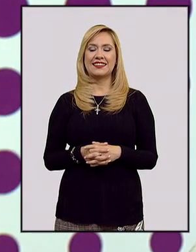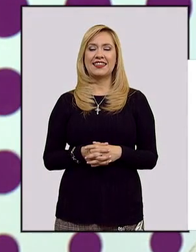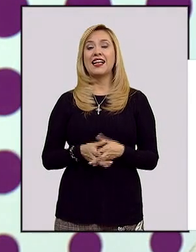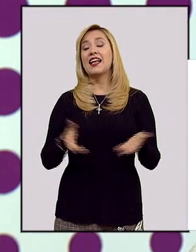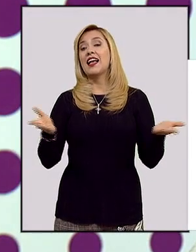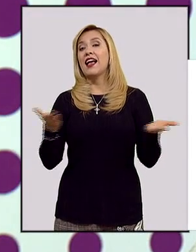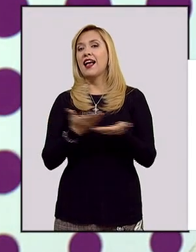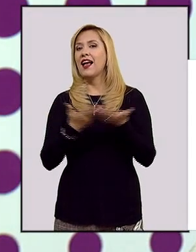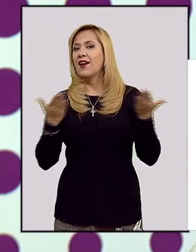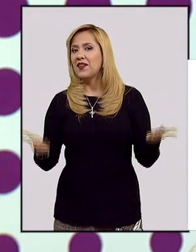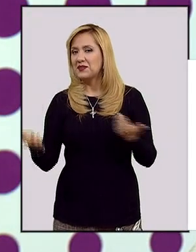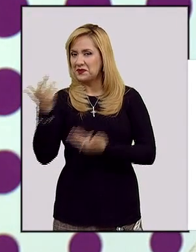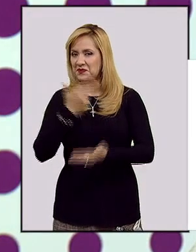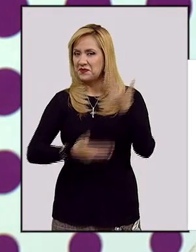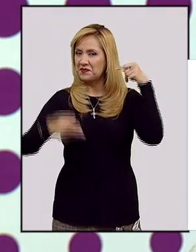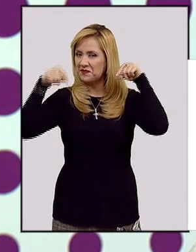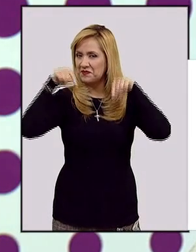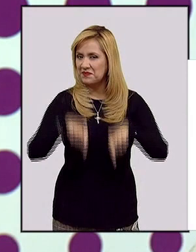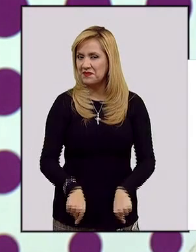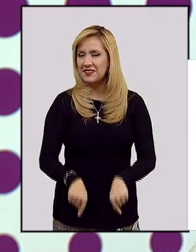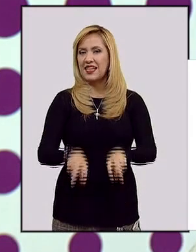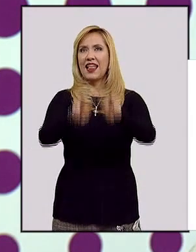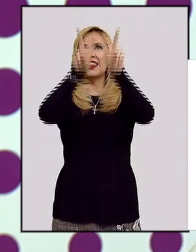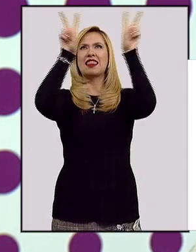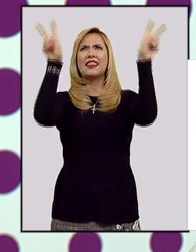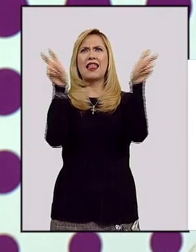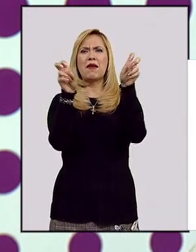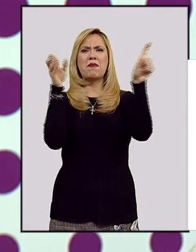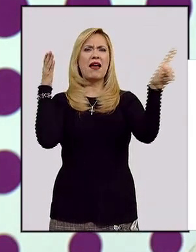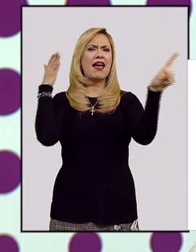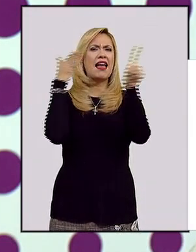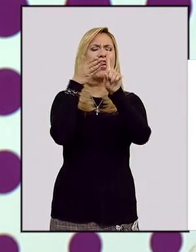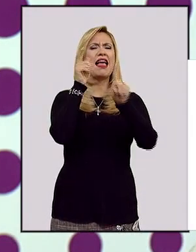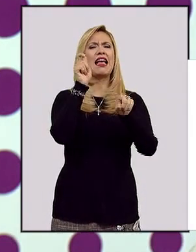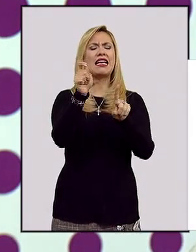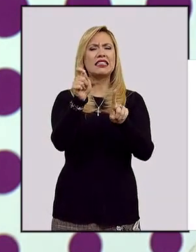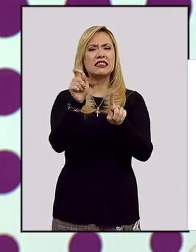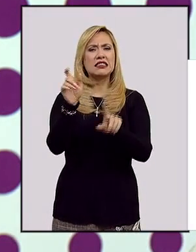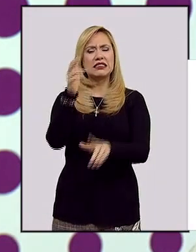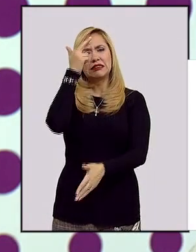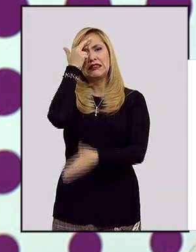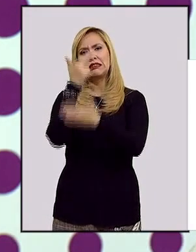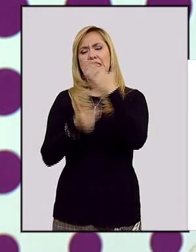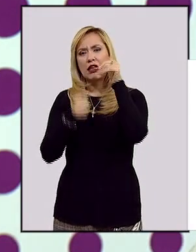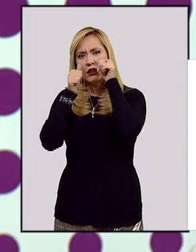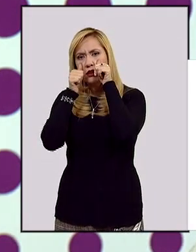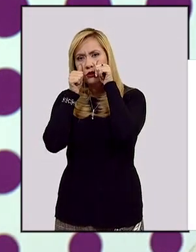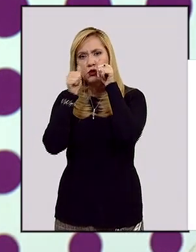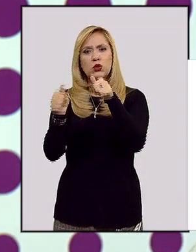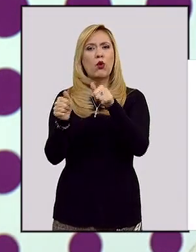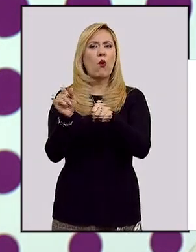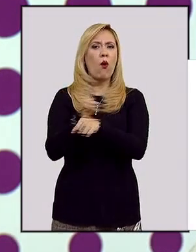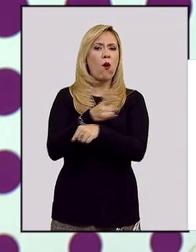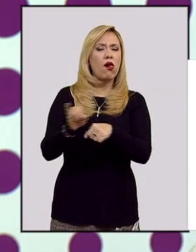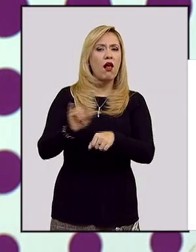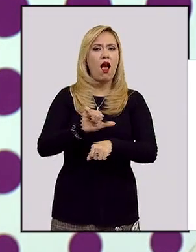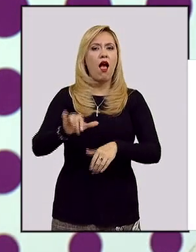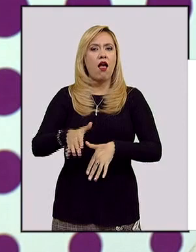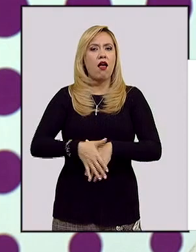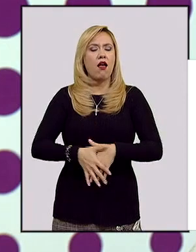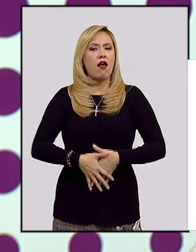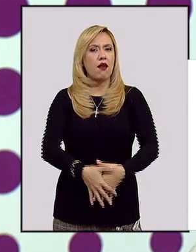Bien, pues estamos de vuelta en Espacio Diverso y estamos hablando sobre violencia obstétrica. Según datos del INEGI,